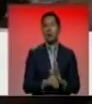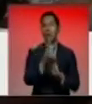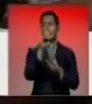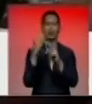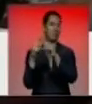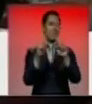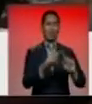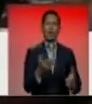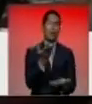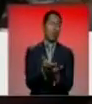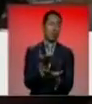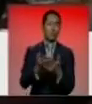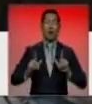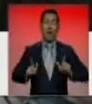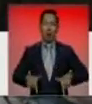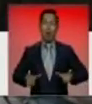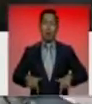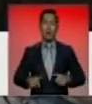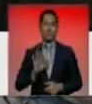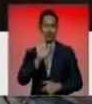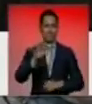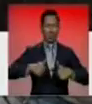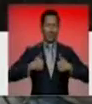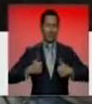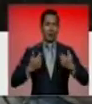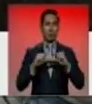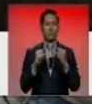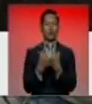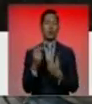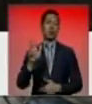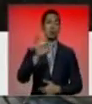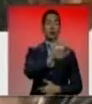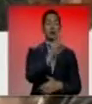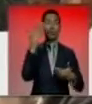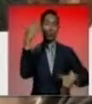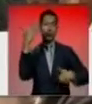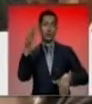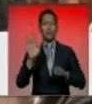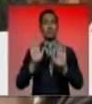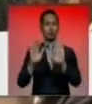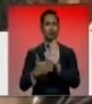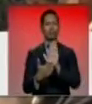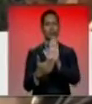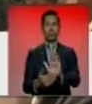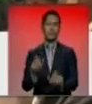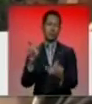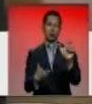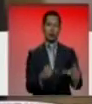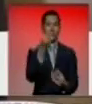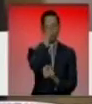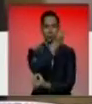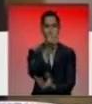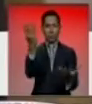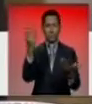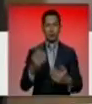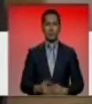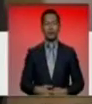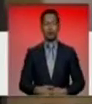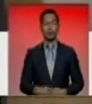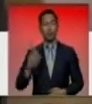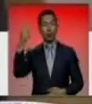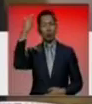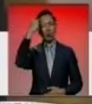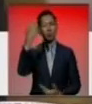las propuestas que Lenín Moreno, candidato por el movimiento oficialista Alianza País, presenta a la ciudadanía. Un gobierno